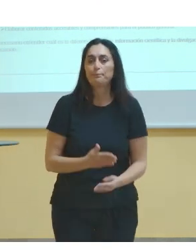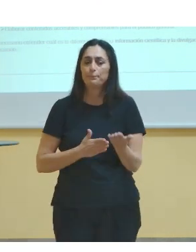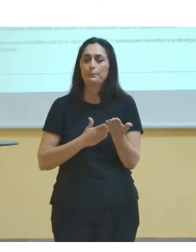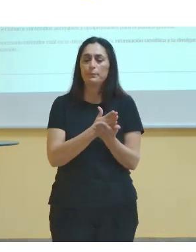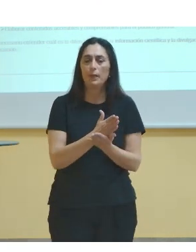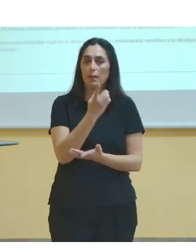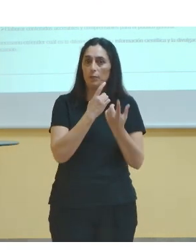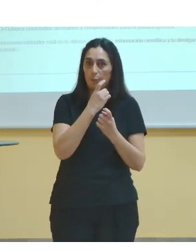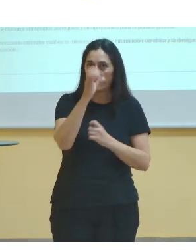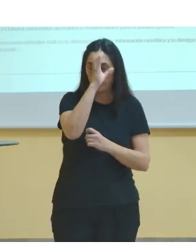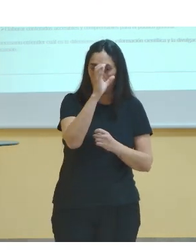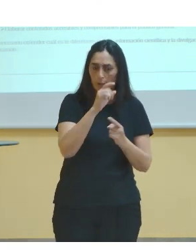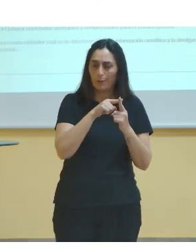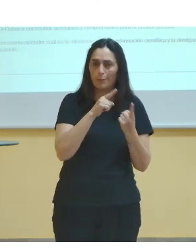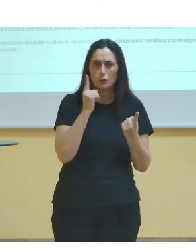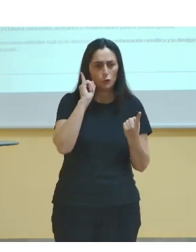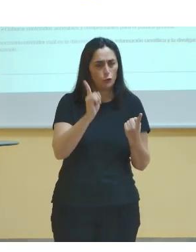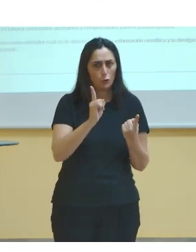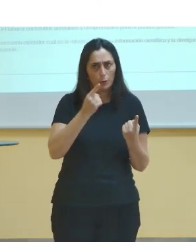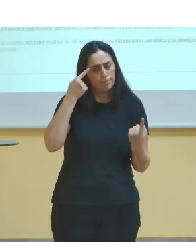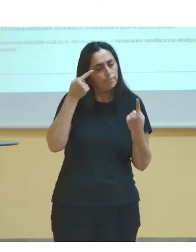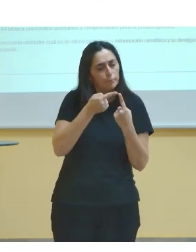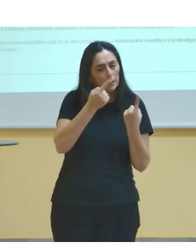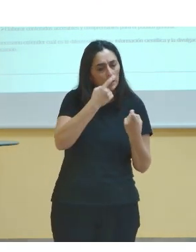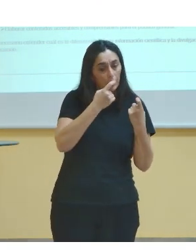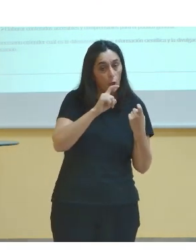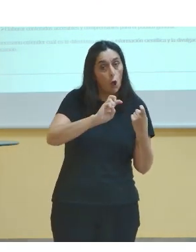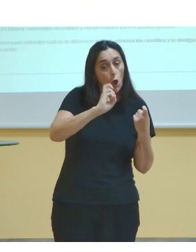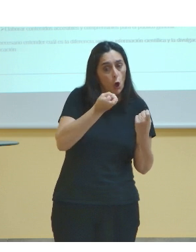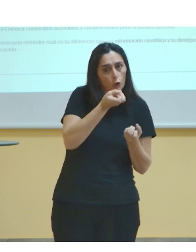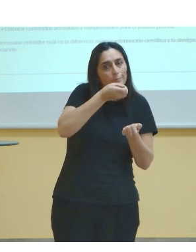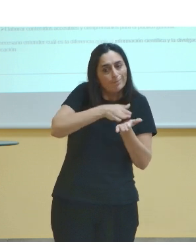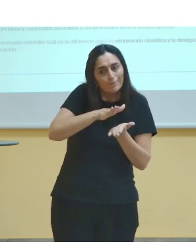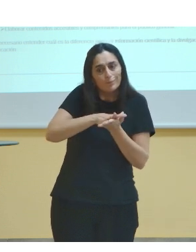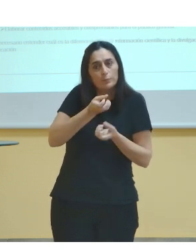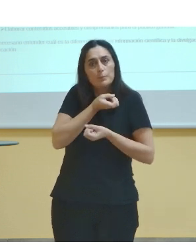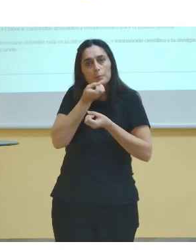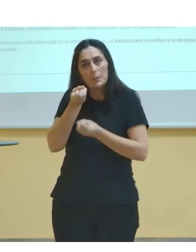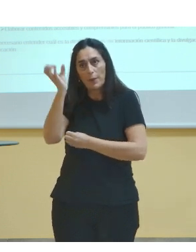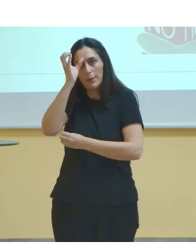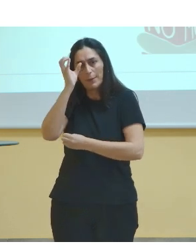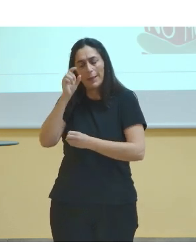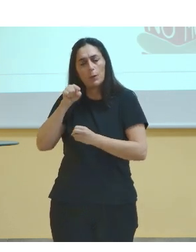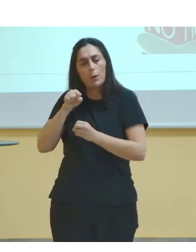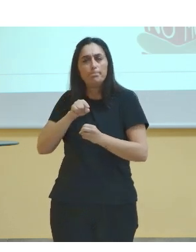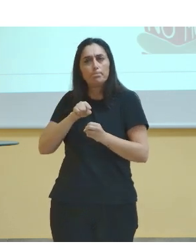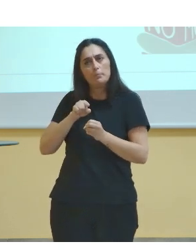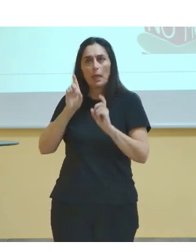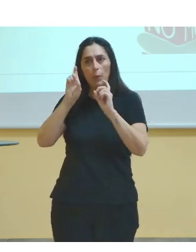científica, que eso es puramente información, y luego lo que es la divulgación científica, que es más en el ámbito de la